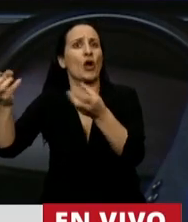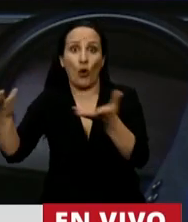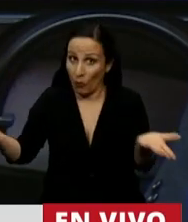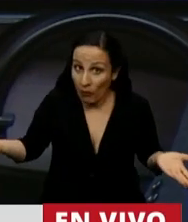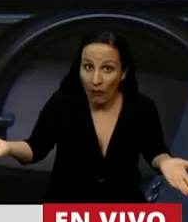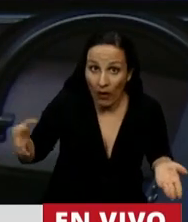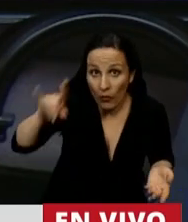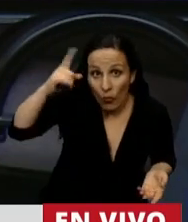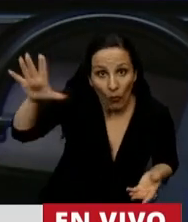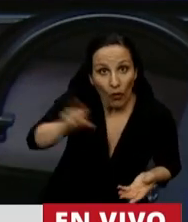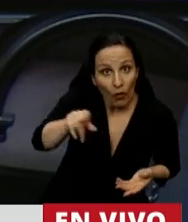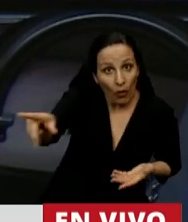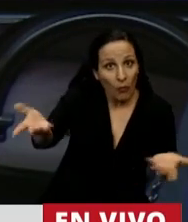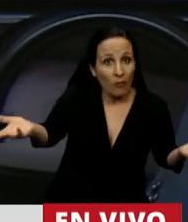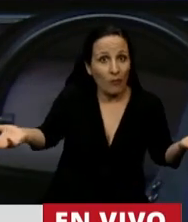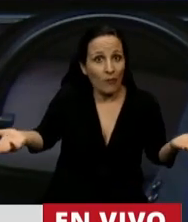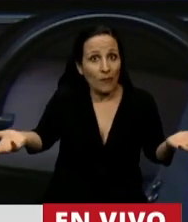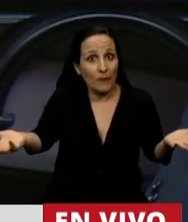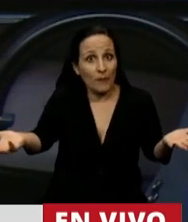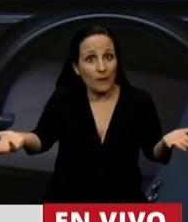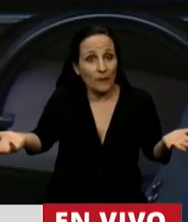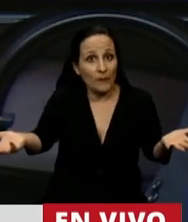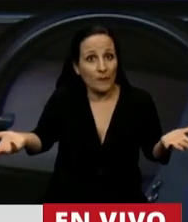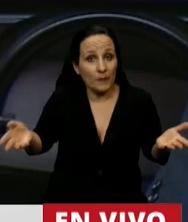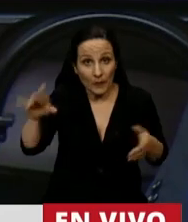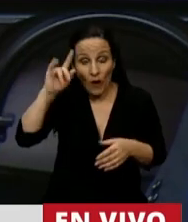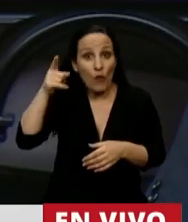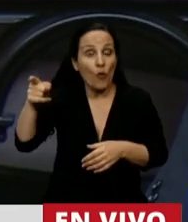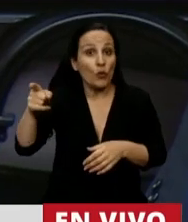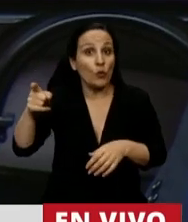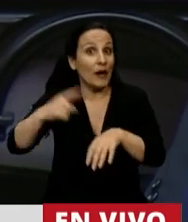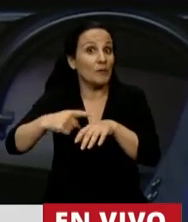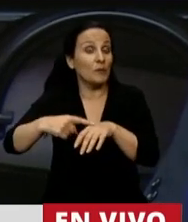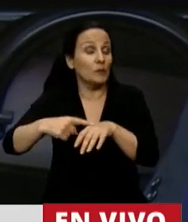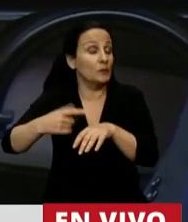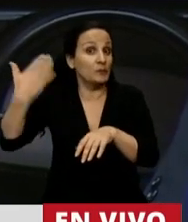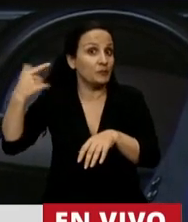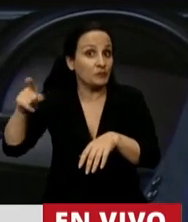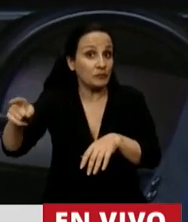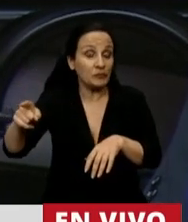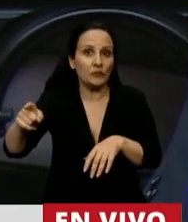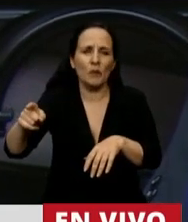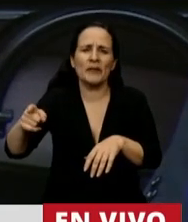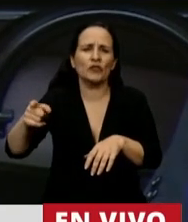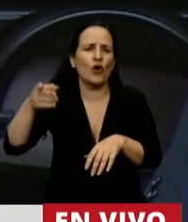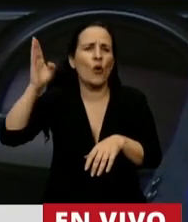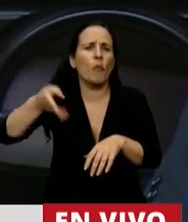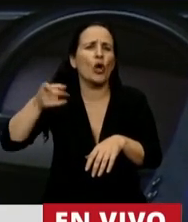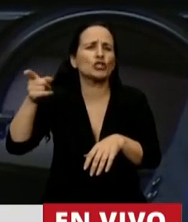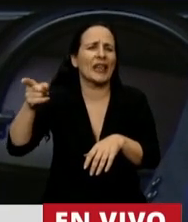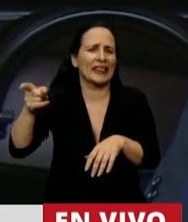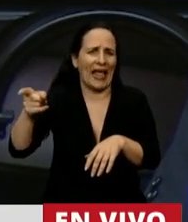algo del Uruguay, porque ahí, en otros momentos, tenían un